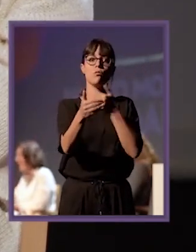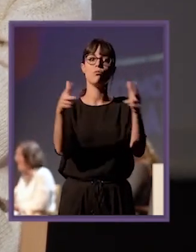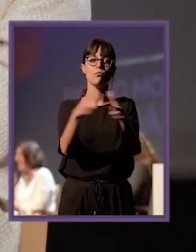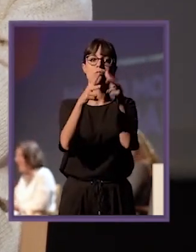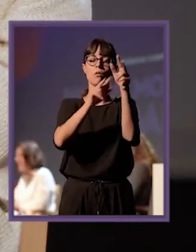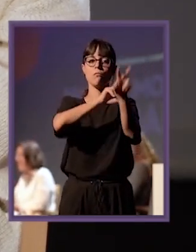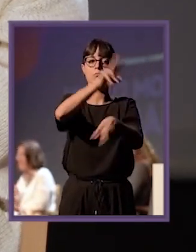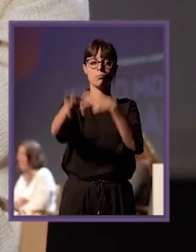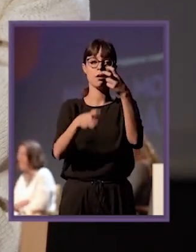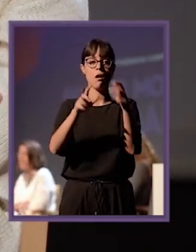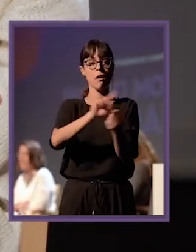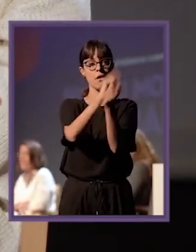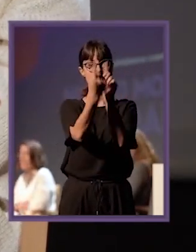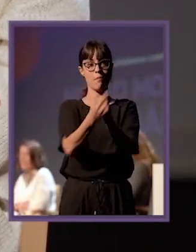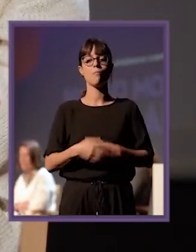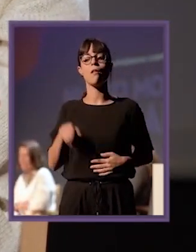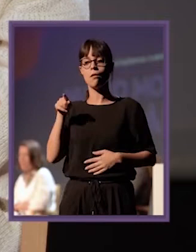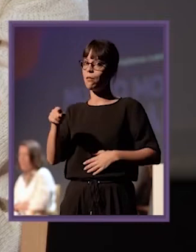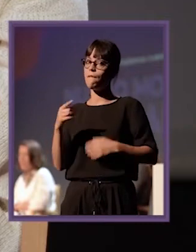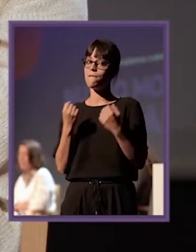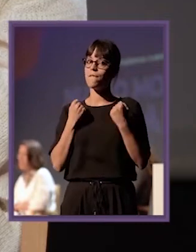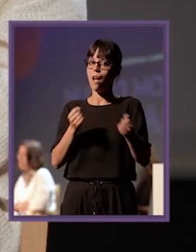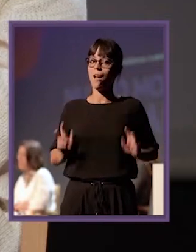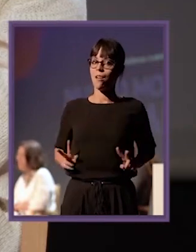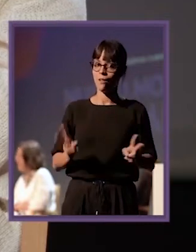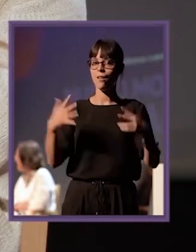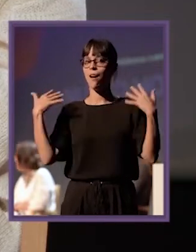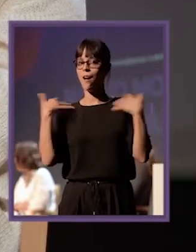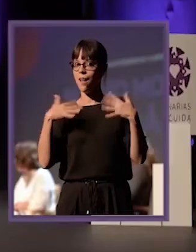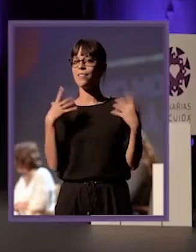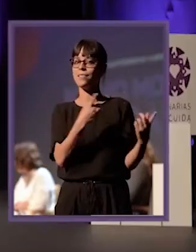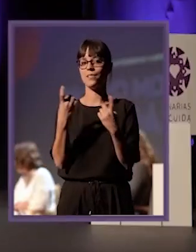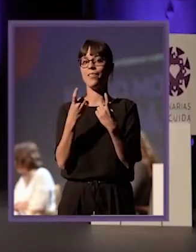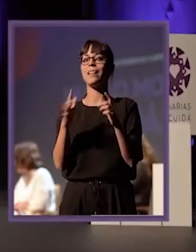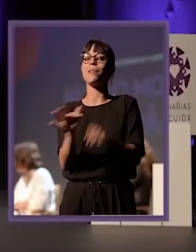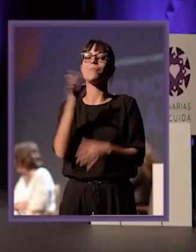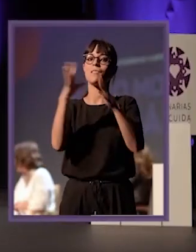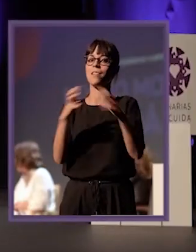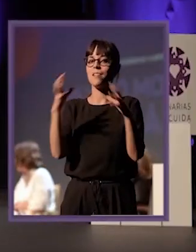la alegría y energía que hacen falta y el entusiasmo para que ustedes también se unan. Gracias, Silvia.